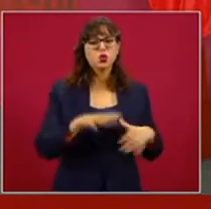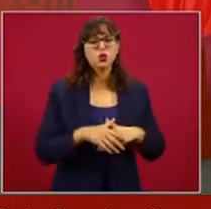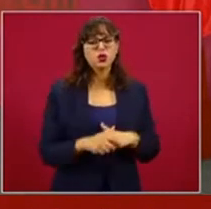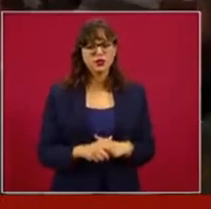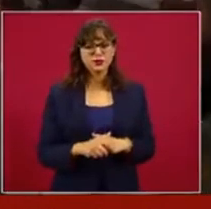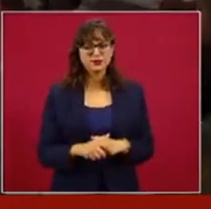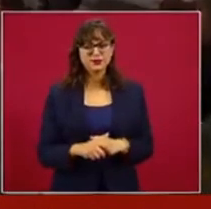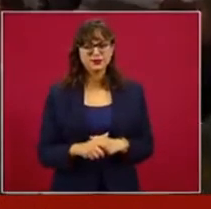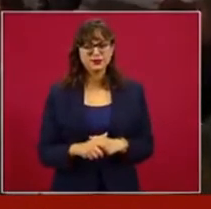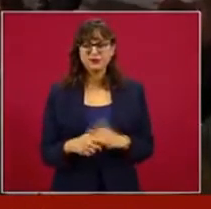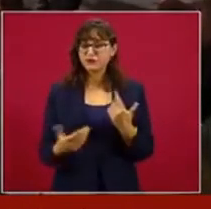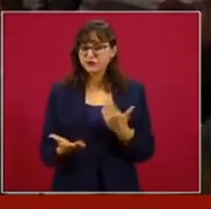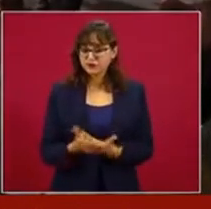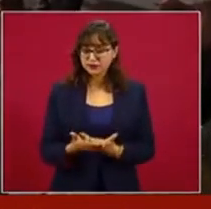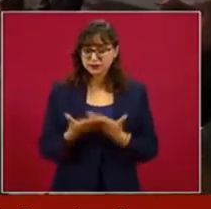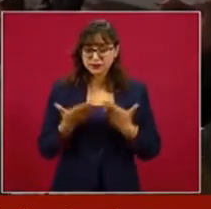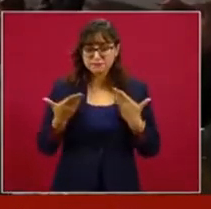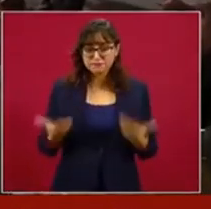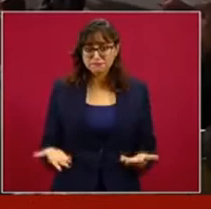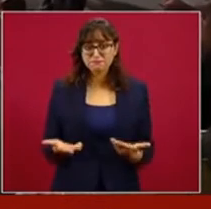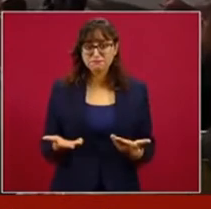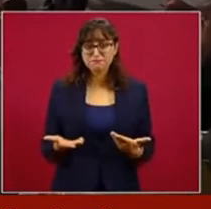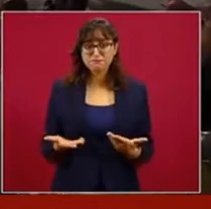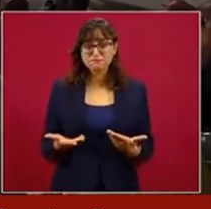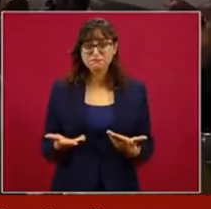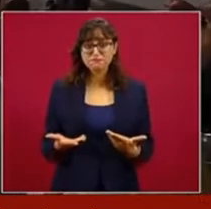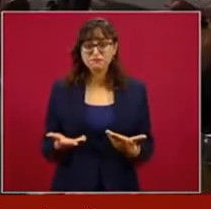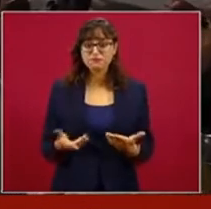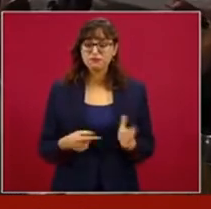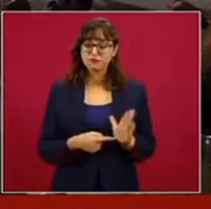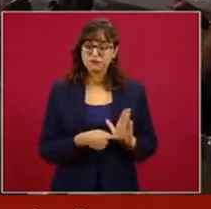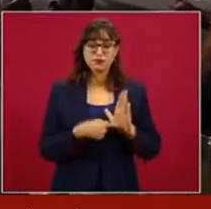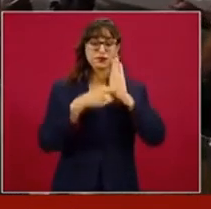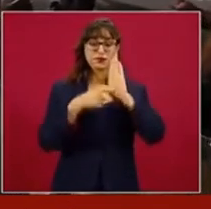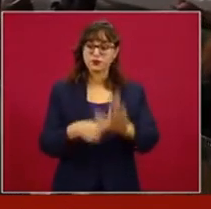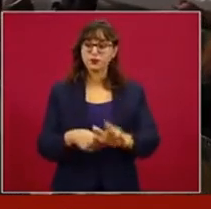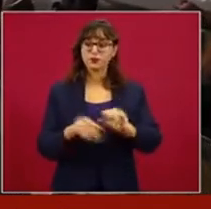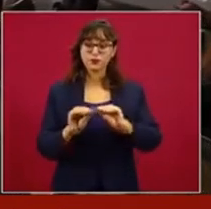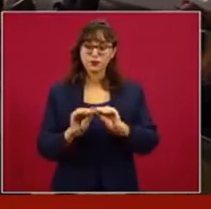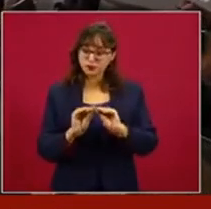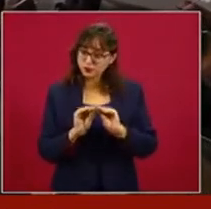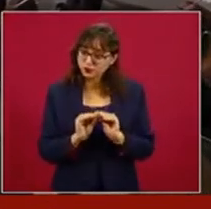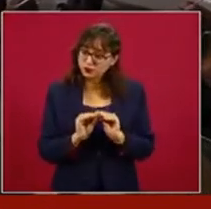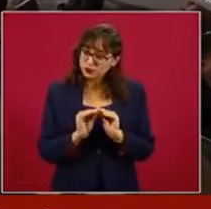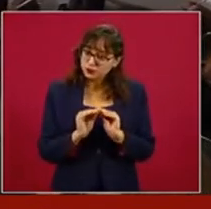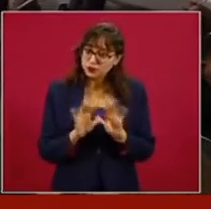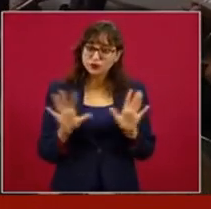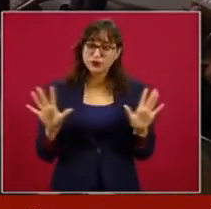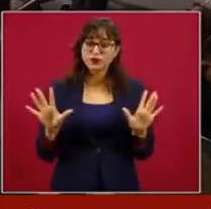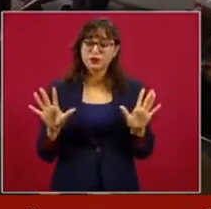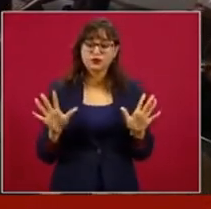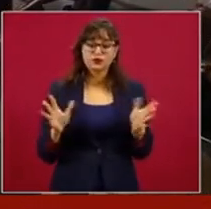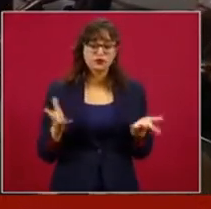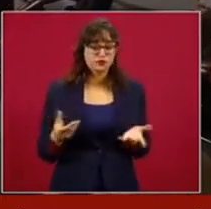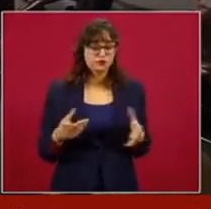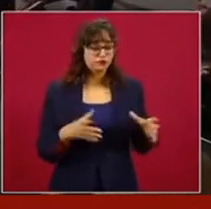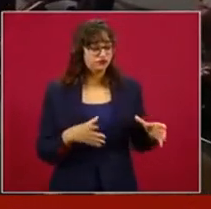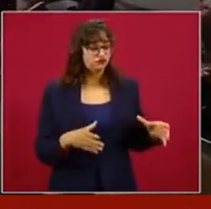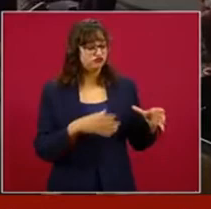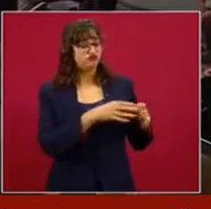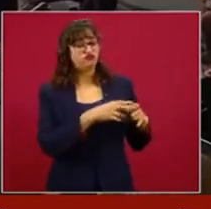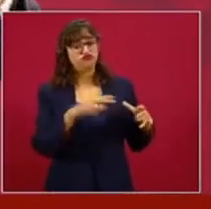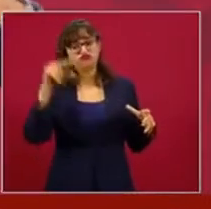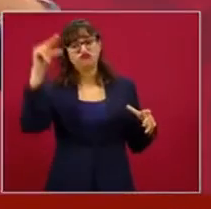Ahora es muy evidente de que estos intelectuales se